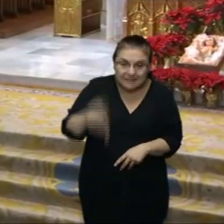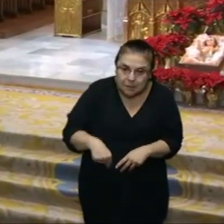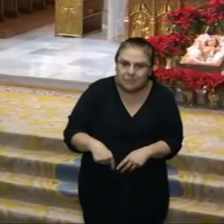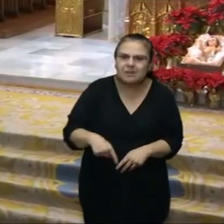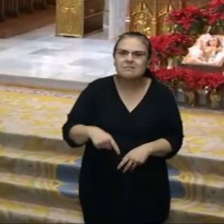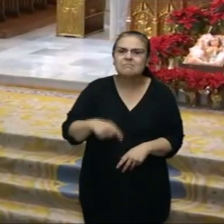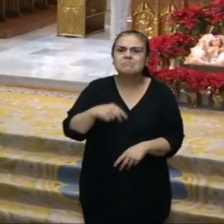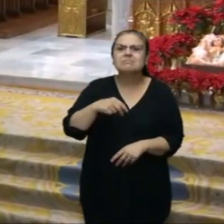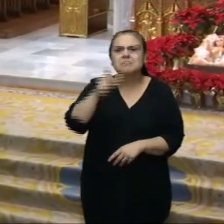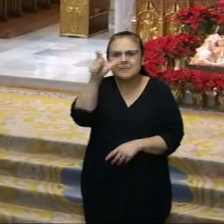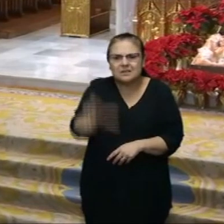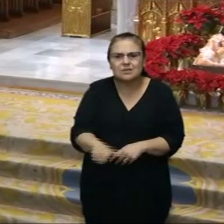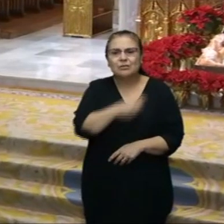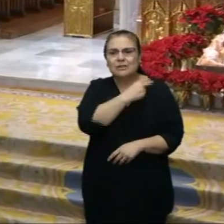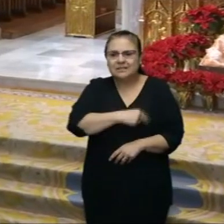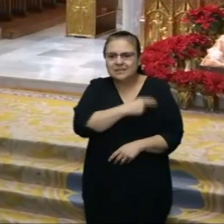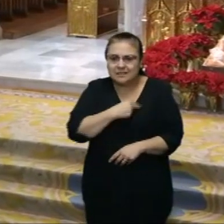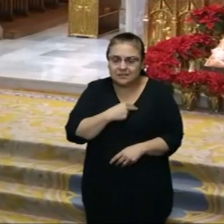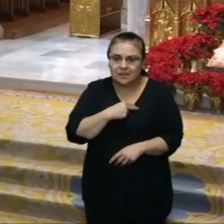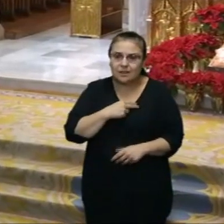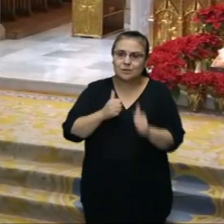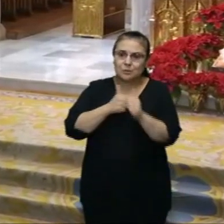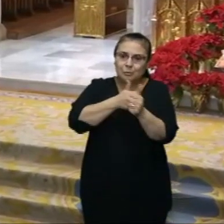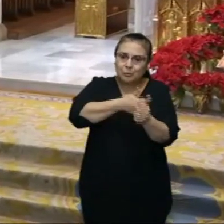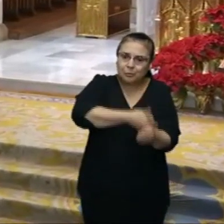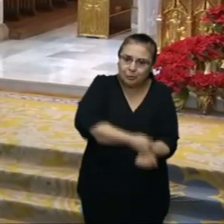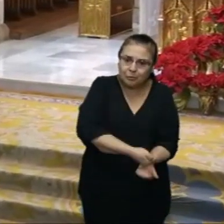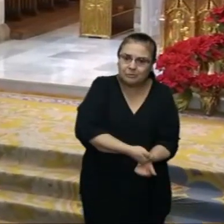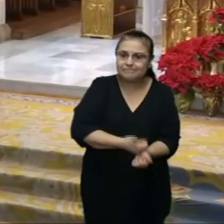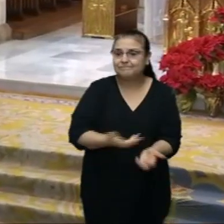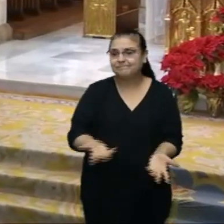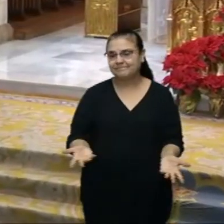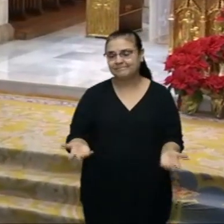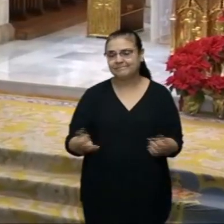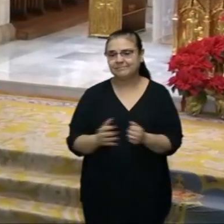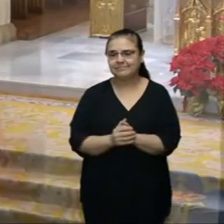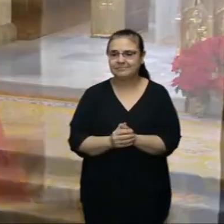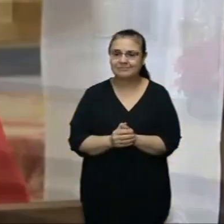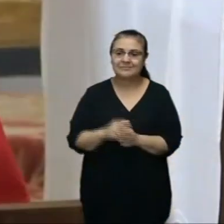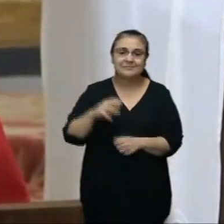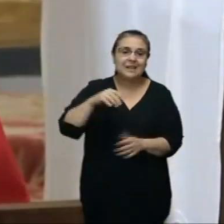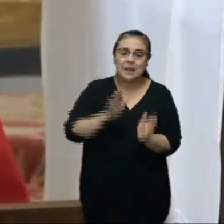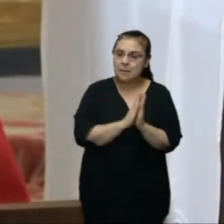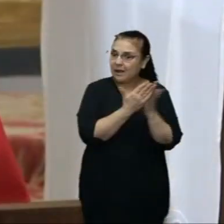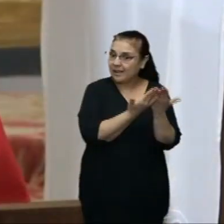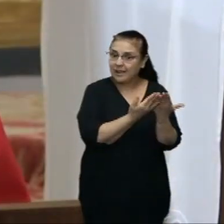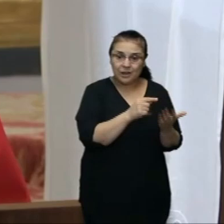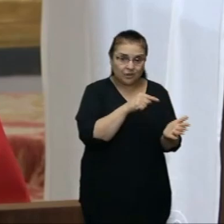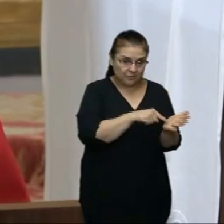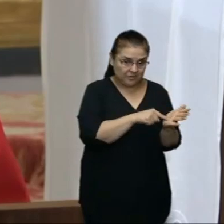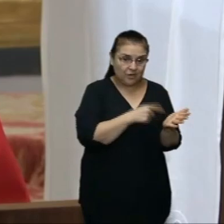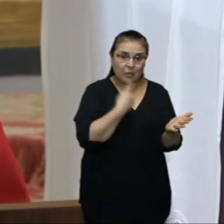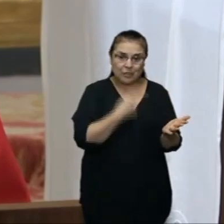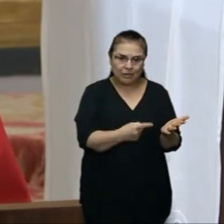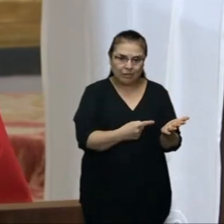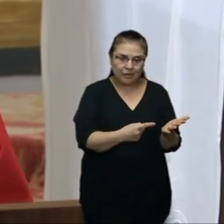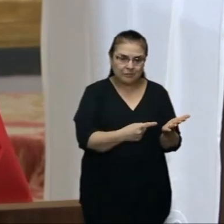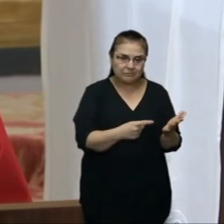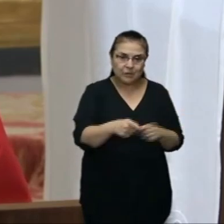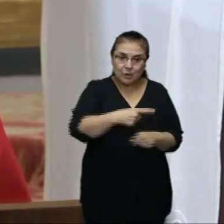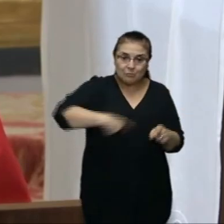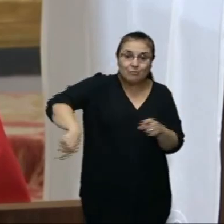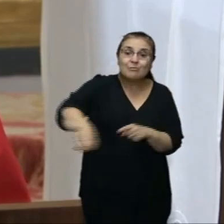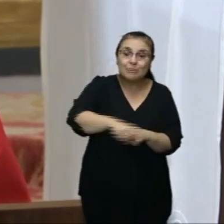perseguidos. Seréis, termina el Evangelio de hoy, seréis odiados por todos